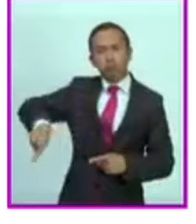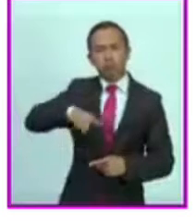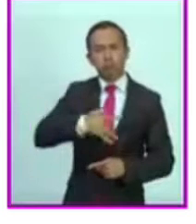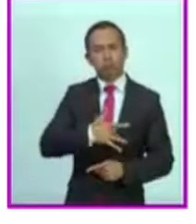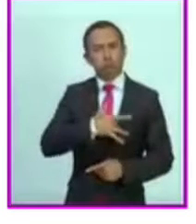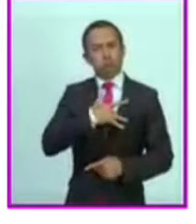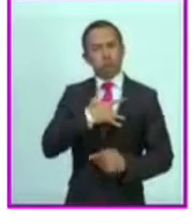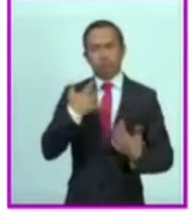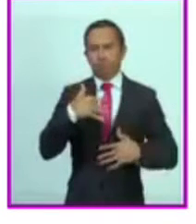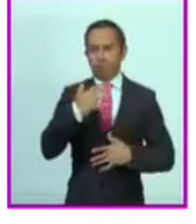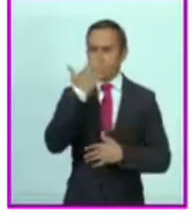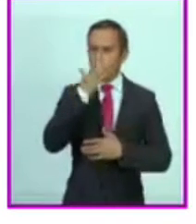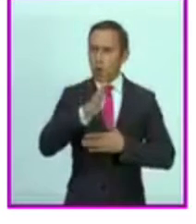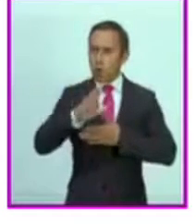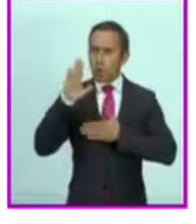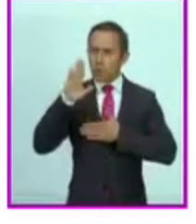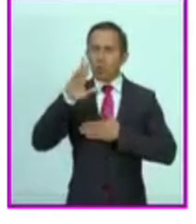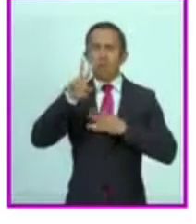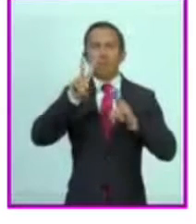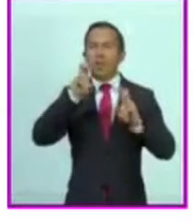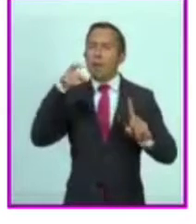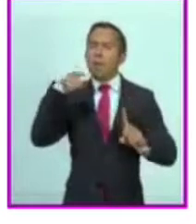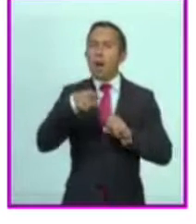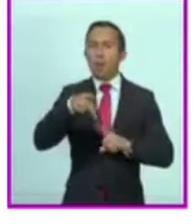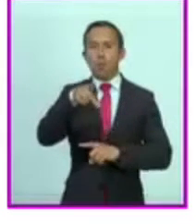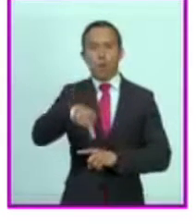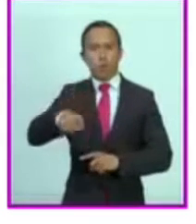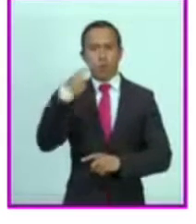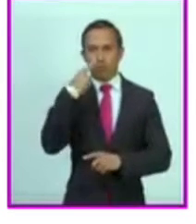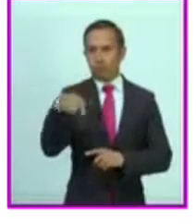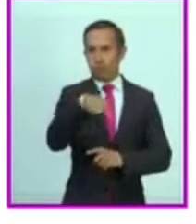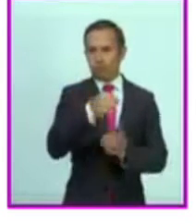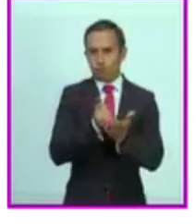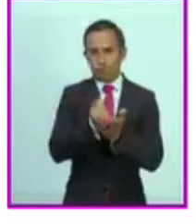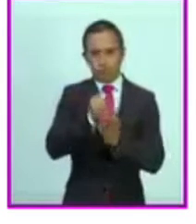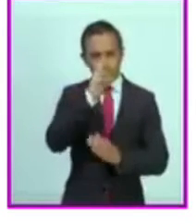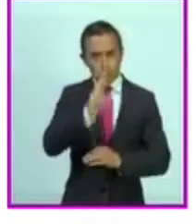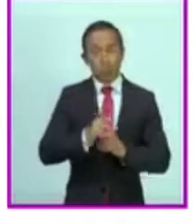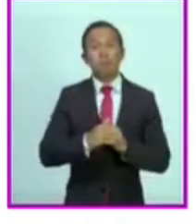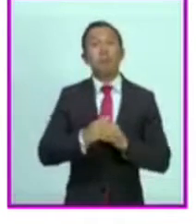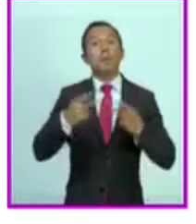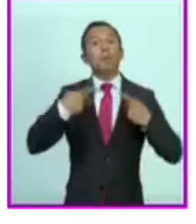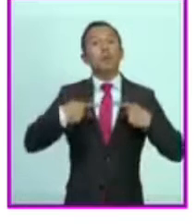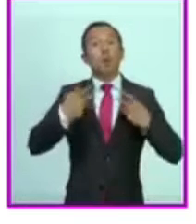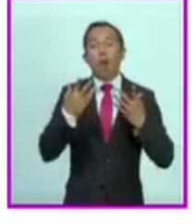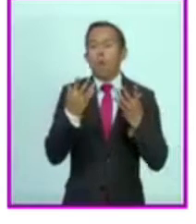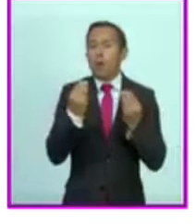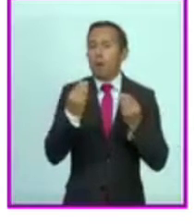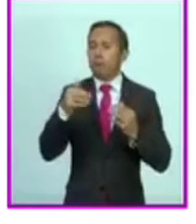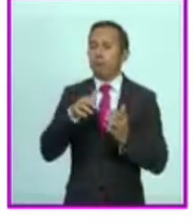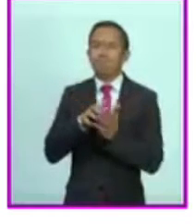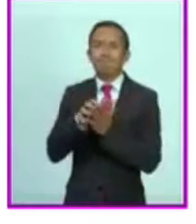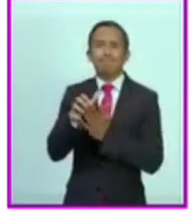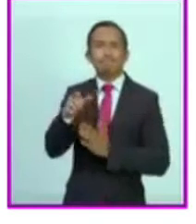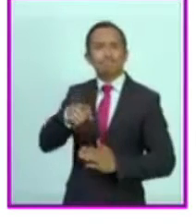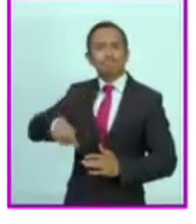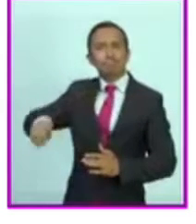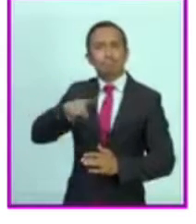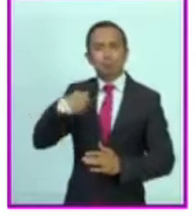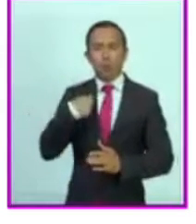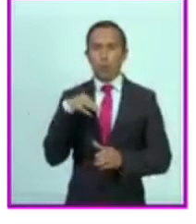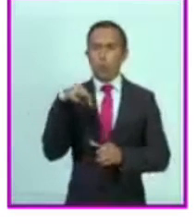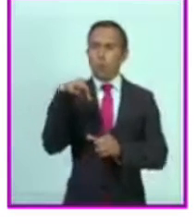con la democracia una amplia mayoría de ciudadanas y ciudadanos hemos contribuido una vez más con nuestro voto